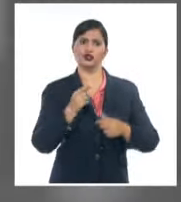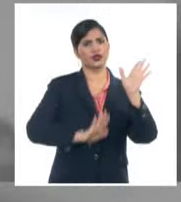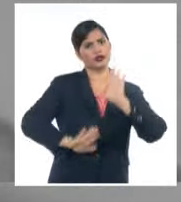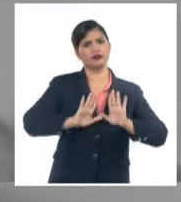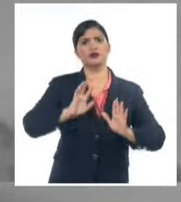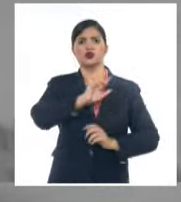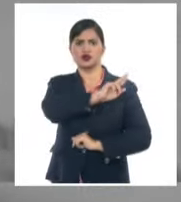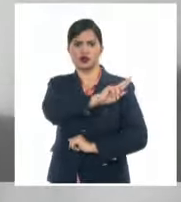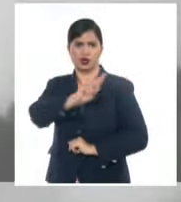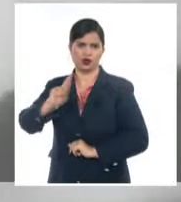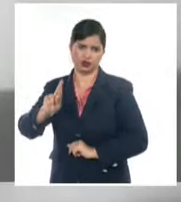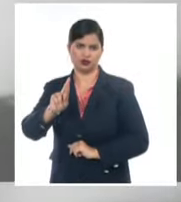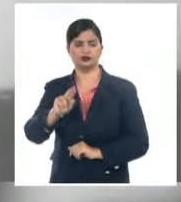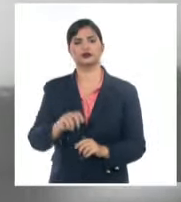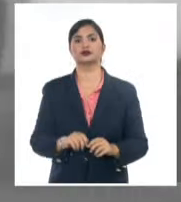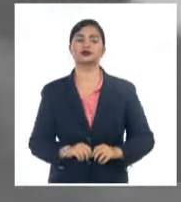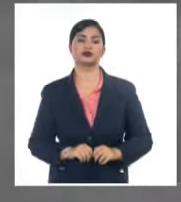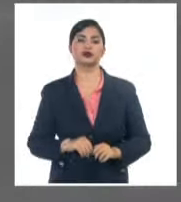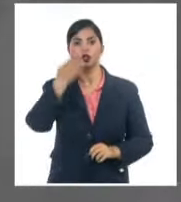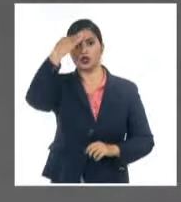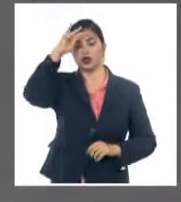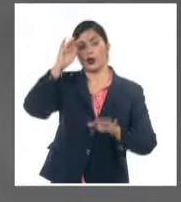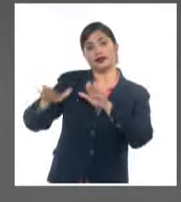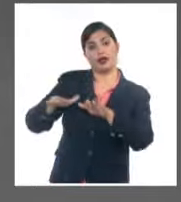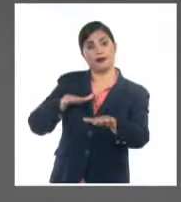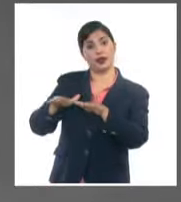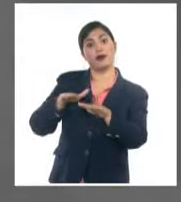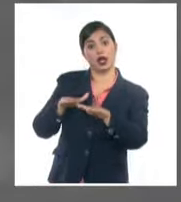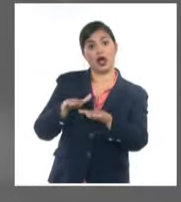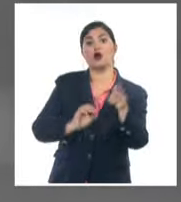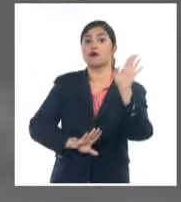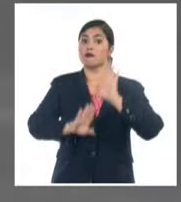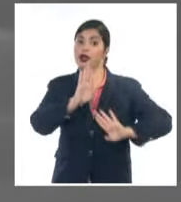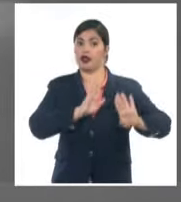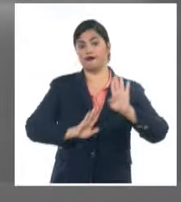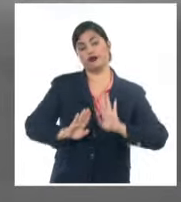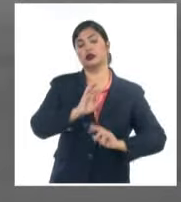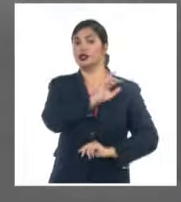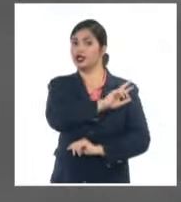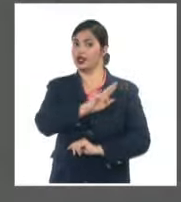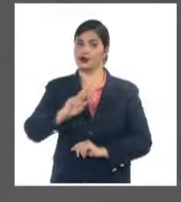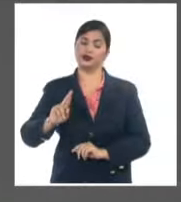primera gran derrota del imperialismo yanqui en América. Lyudmila Talancón, Canal Cubano de Noticias.